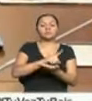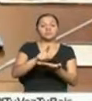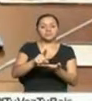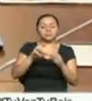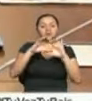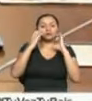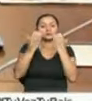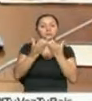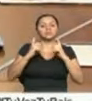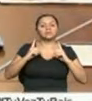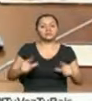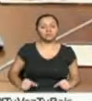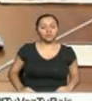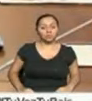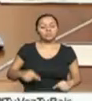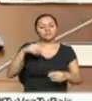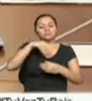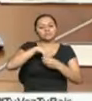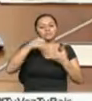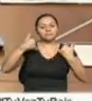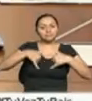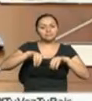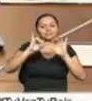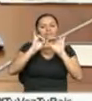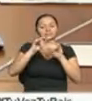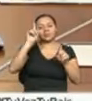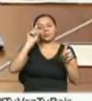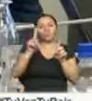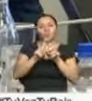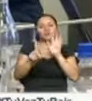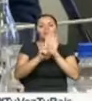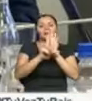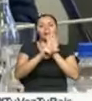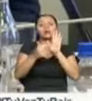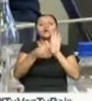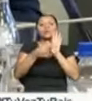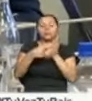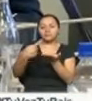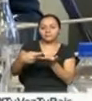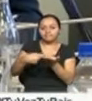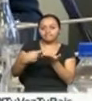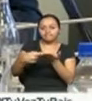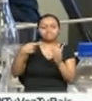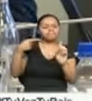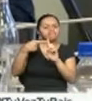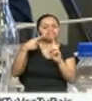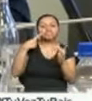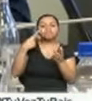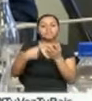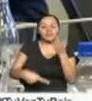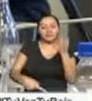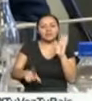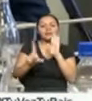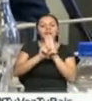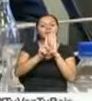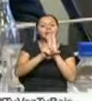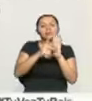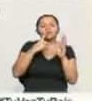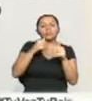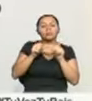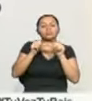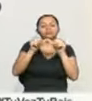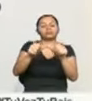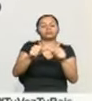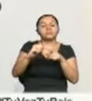la Comisión del Derecho a la Salud seguirán el tratamiento del Código de Salud, el cual busca establecer el régimen legal que garantice el ejercicio